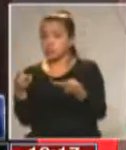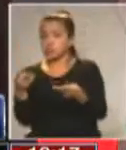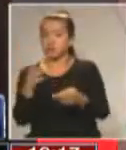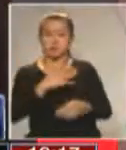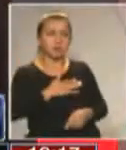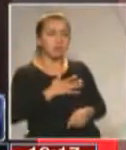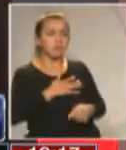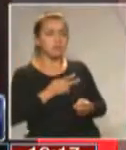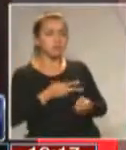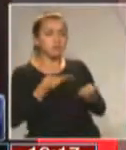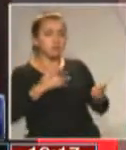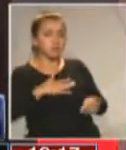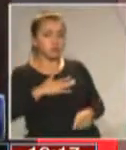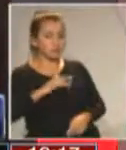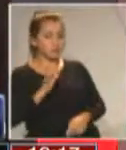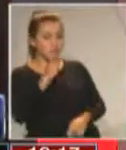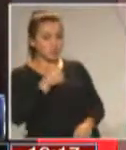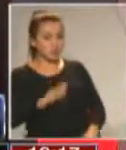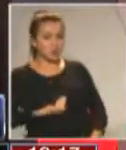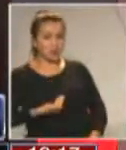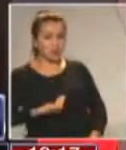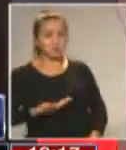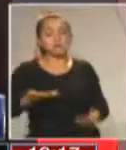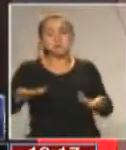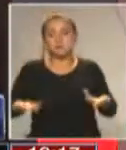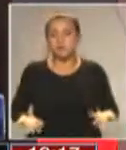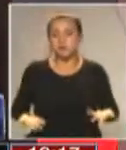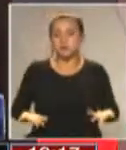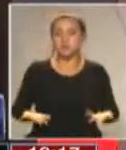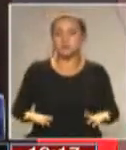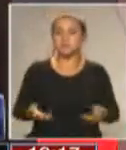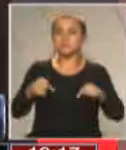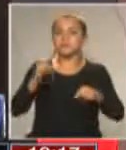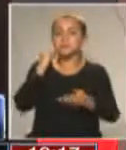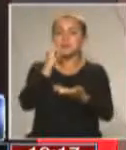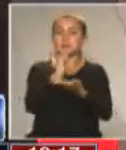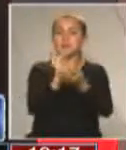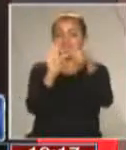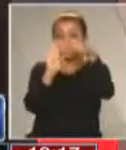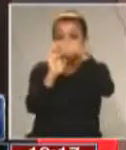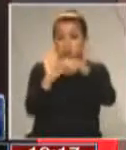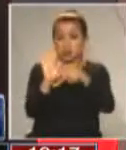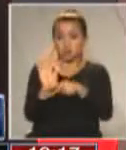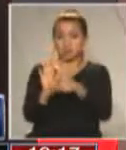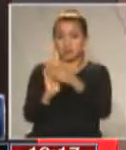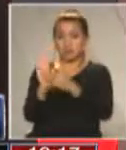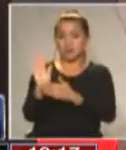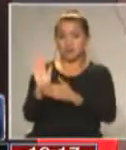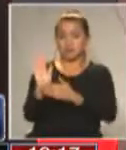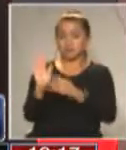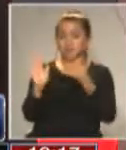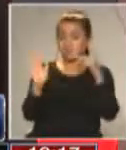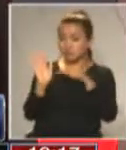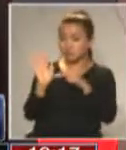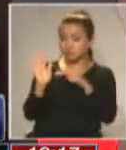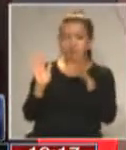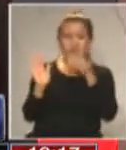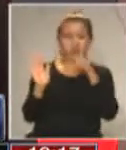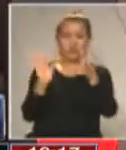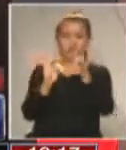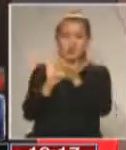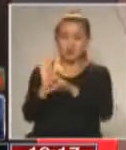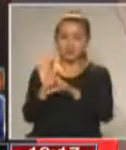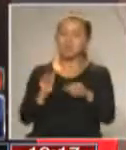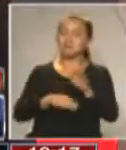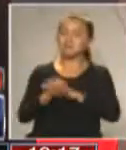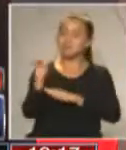funcionario público legalmente hablando. Claro. Entonces, estas orgánicas que existen en la práctica, pero no en la ley,